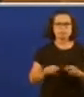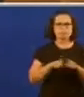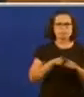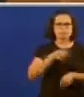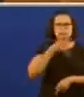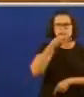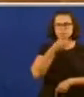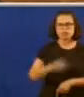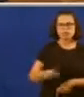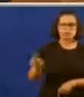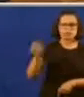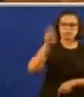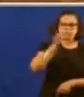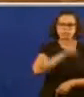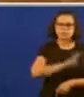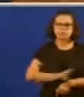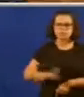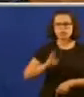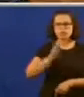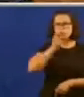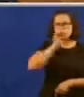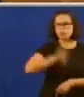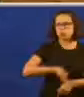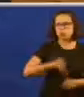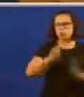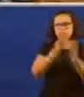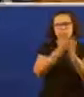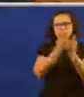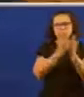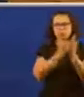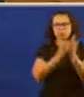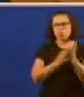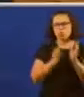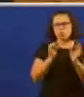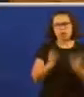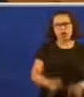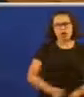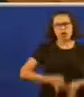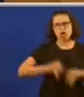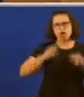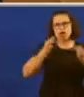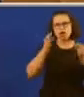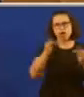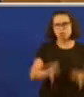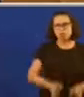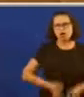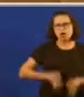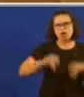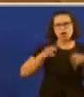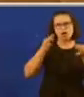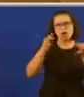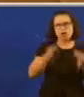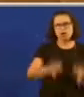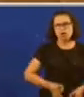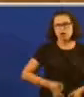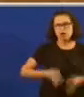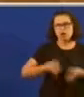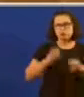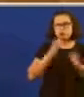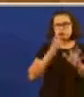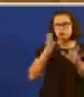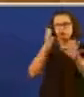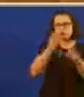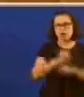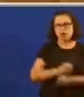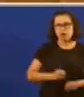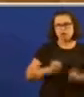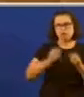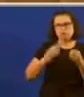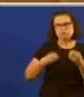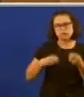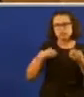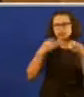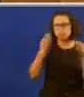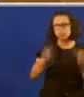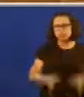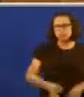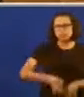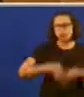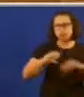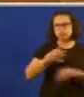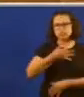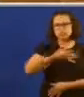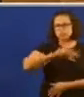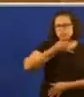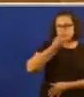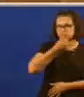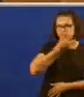as promesas de sempre, as mismas receitas, as mismas promesas que le vamos escoitando aquí oito anos, e un discurso sen